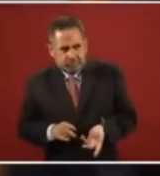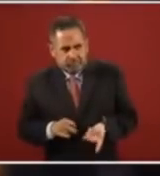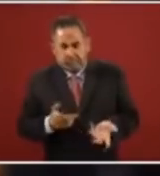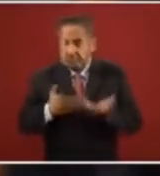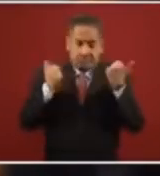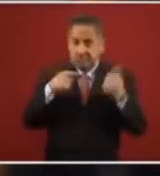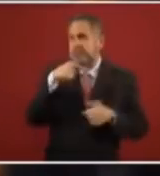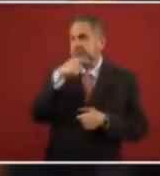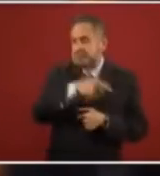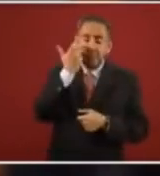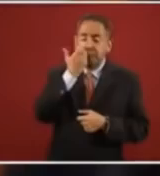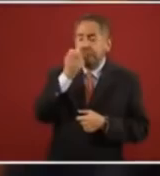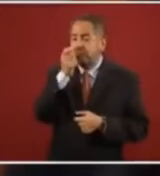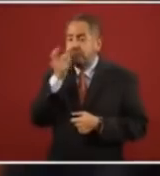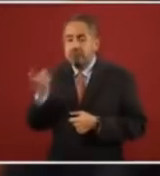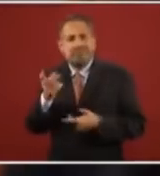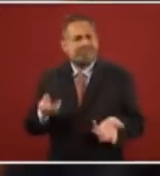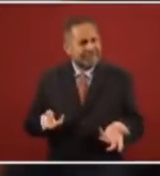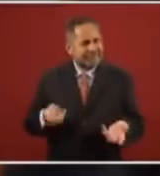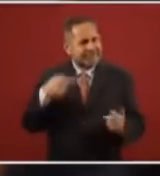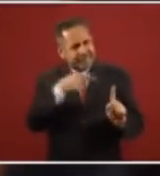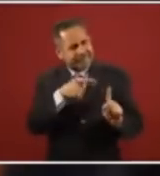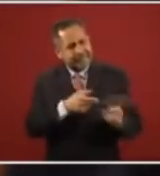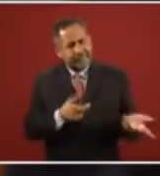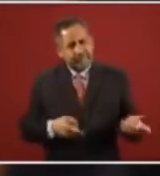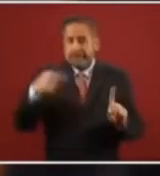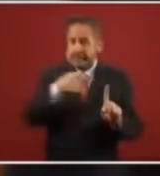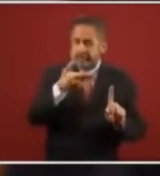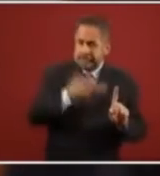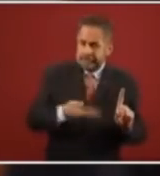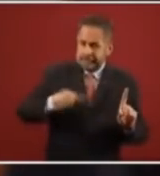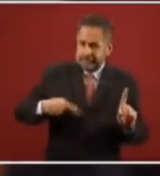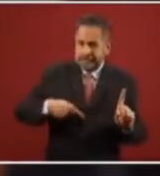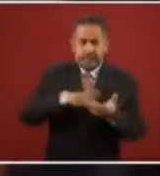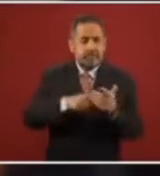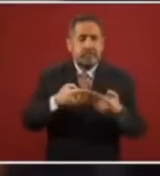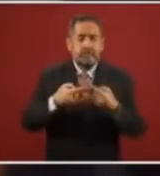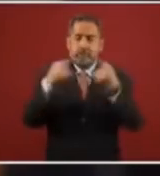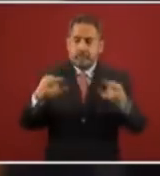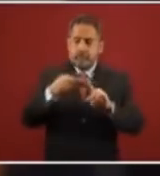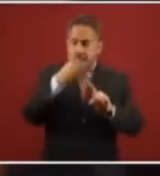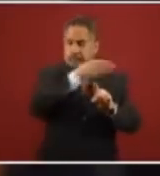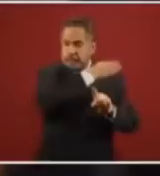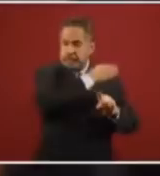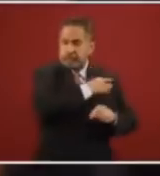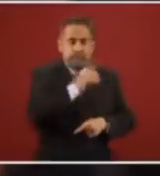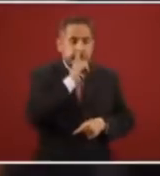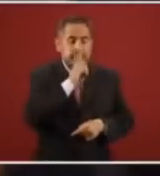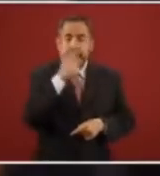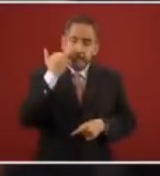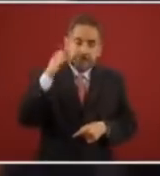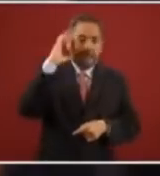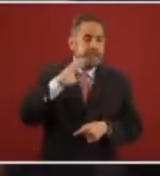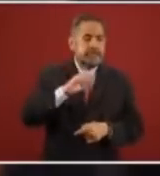sacaría. Y el asunto es que es una persona con un negro pasado, era capitán de puerto